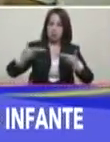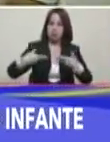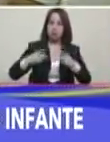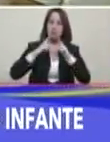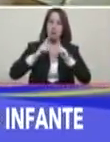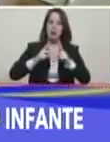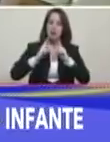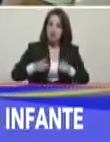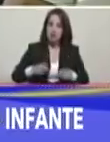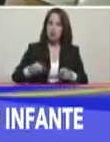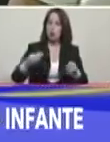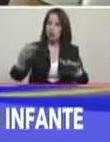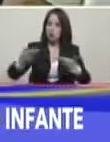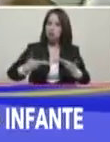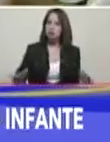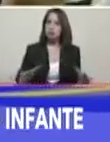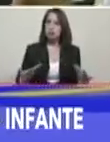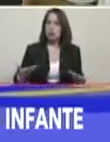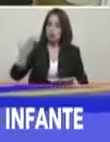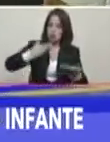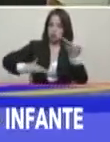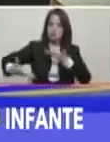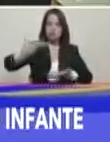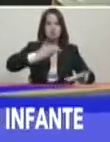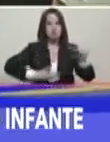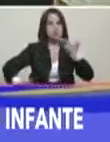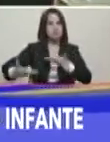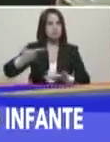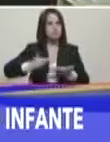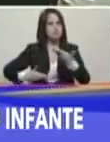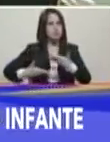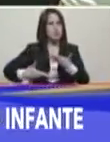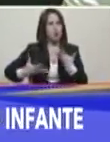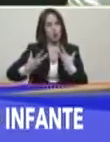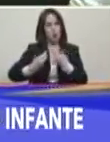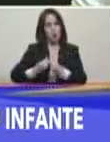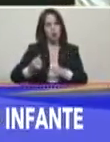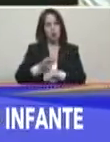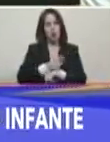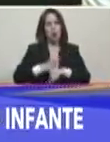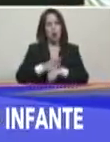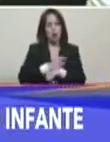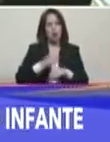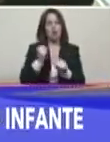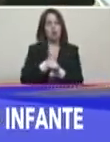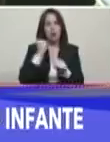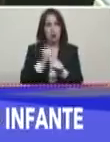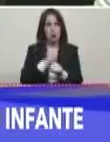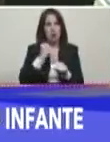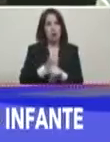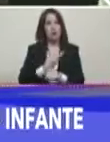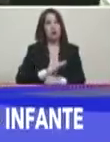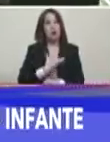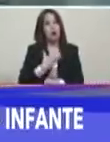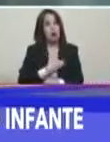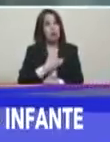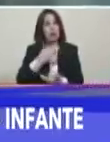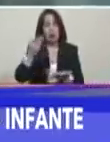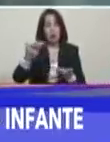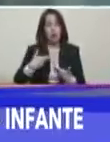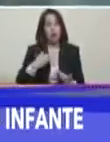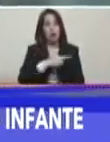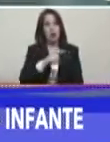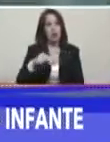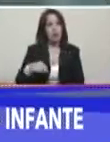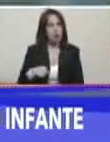que estamos dando y que el gobierno, alcaldía y gobernación nos dan a nosotros